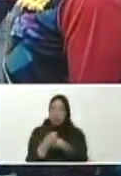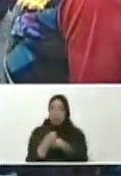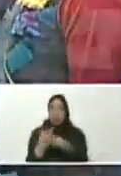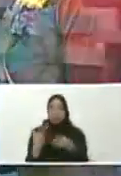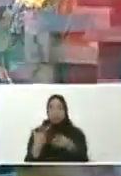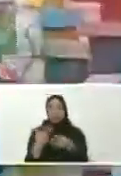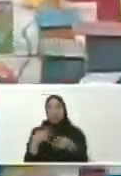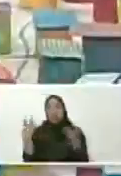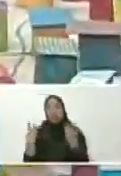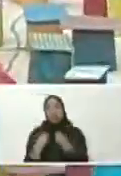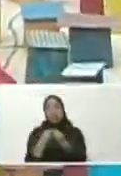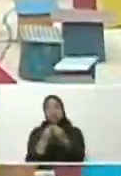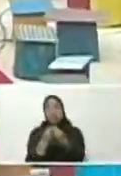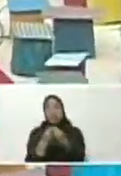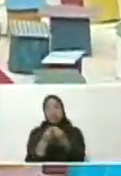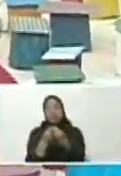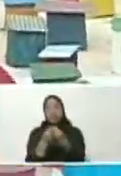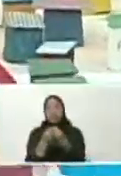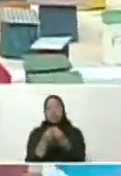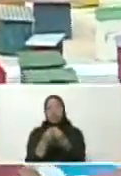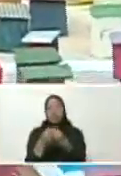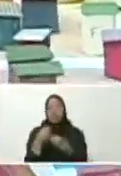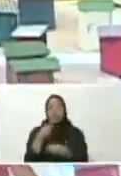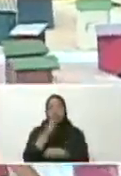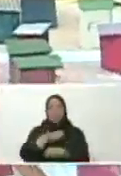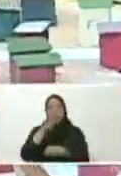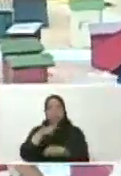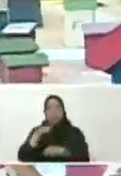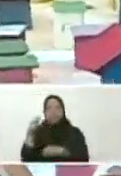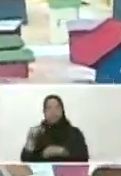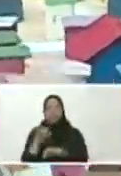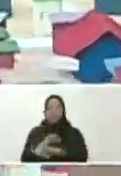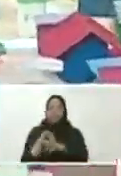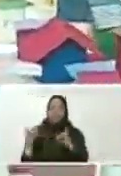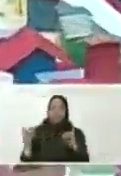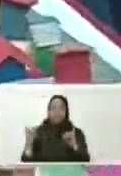mandato, conjuntamente con las líneas de mando, con